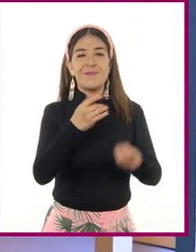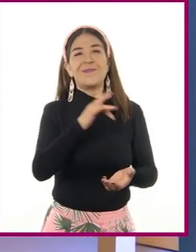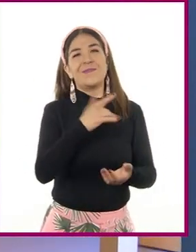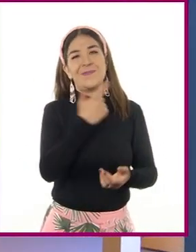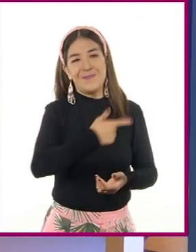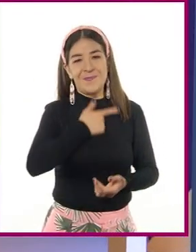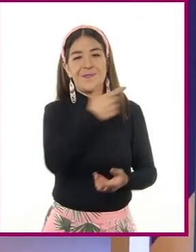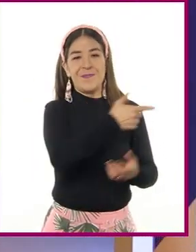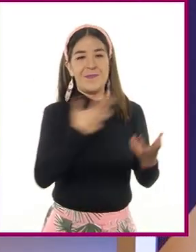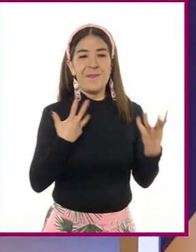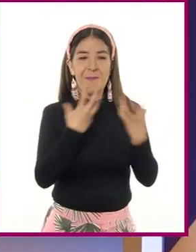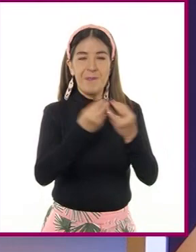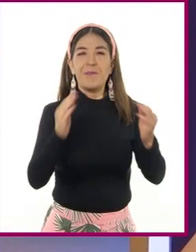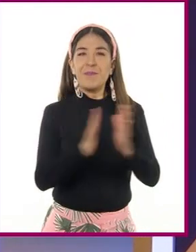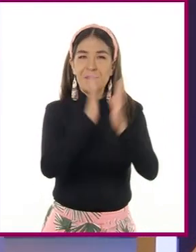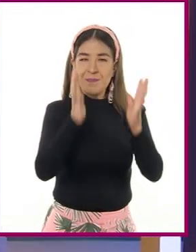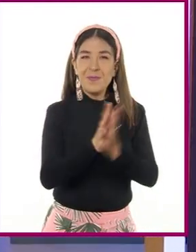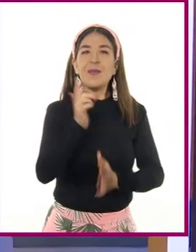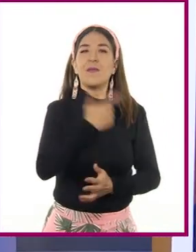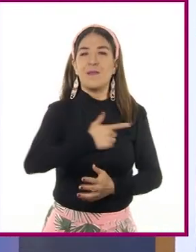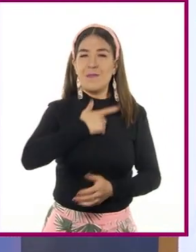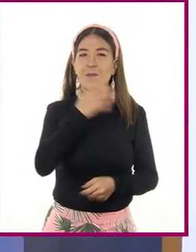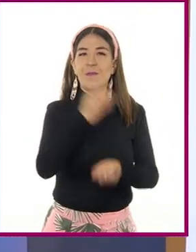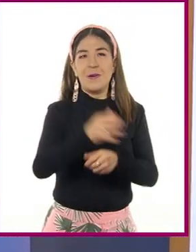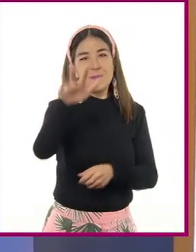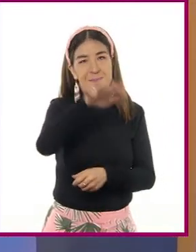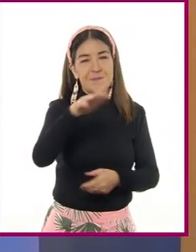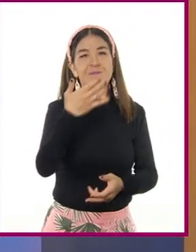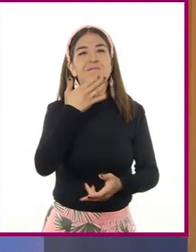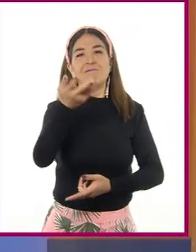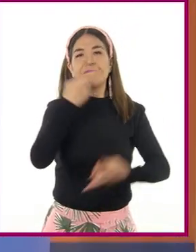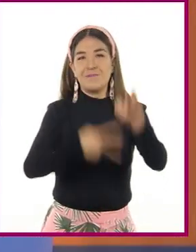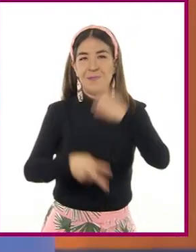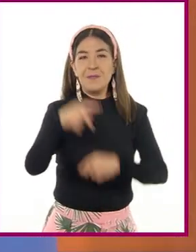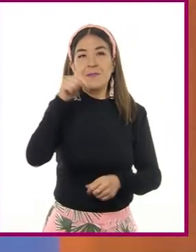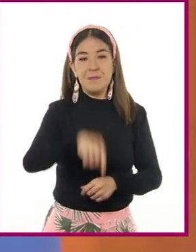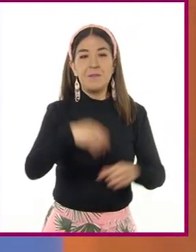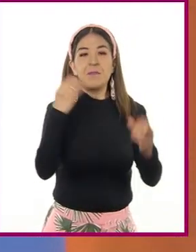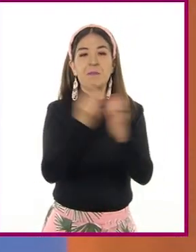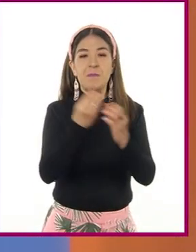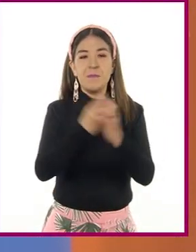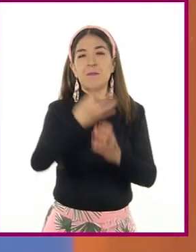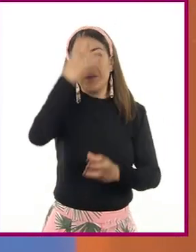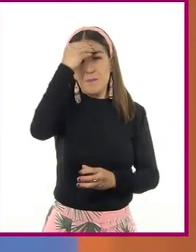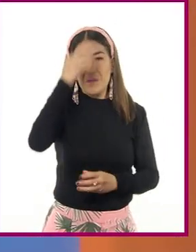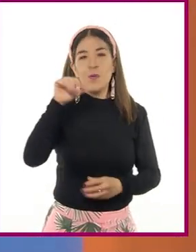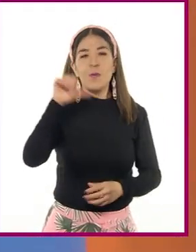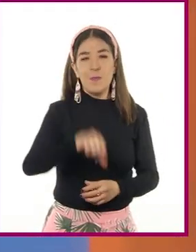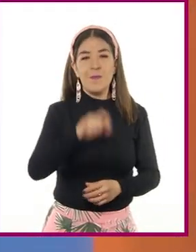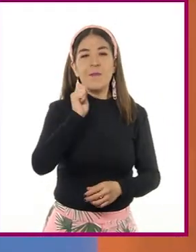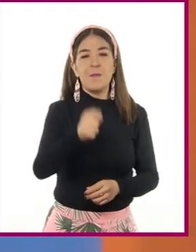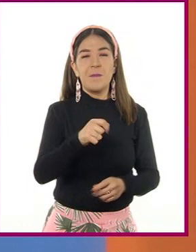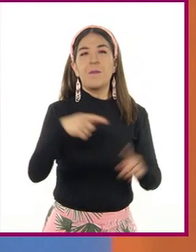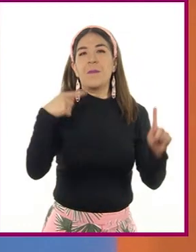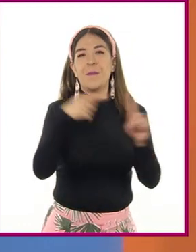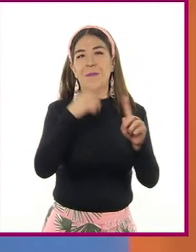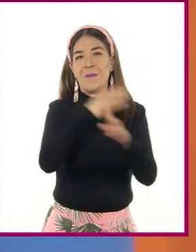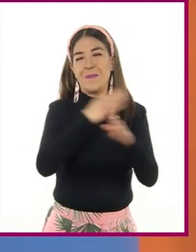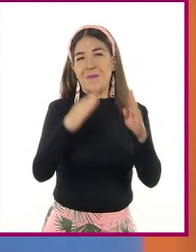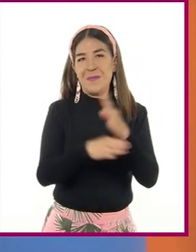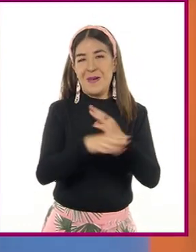participación. Me da gusto darles la bienvenida a esta sesión en la que seguramente aprenderemos más de esta asignatura tan